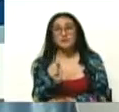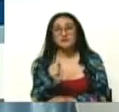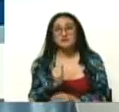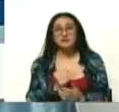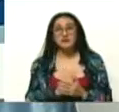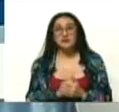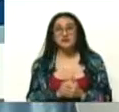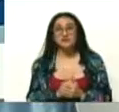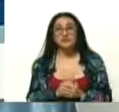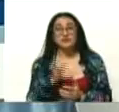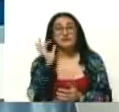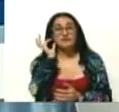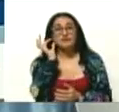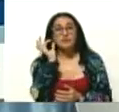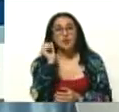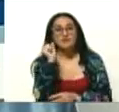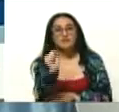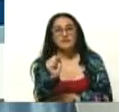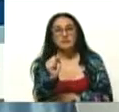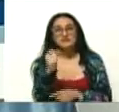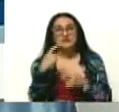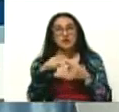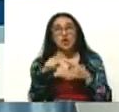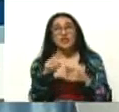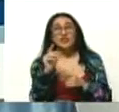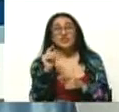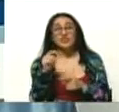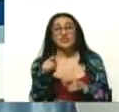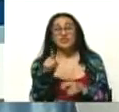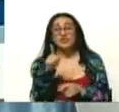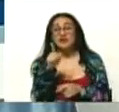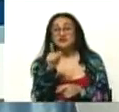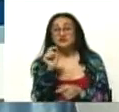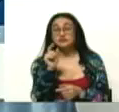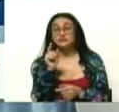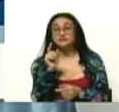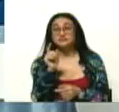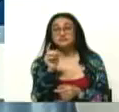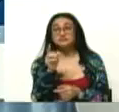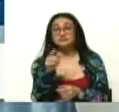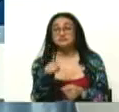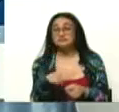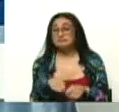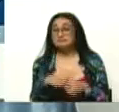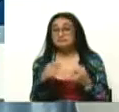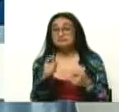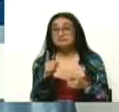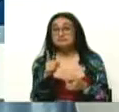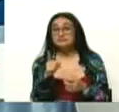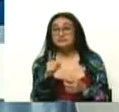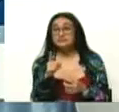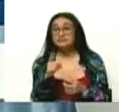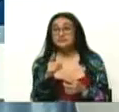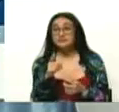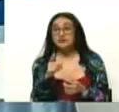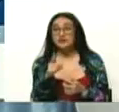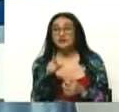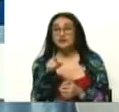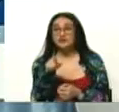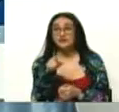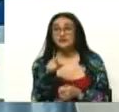Recordemos que el femicidio es un delito que, tipificado por ser,